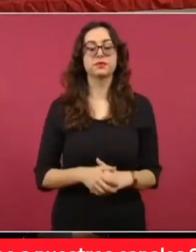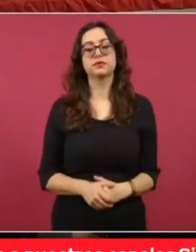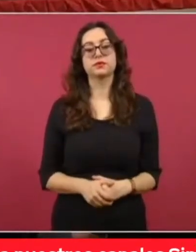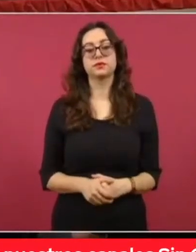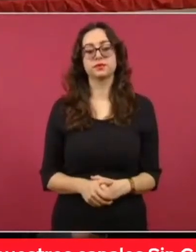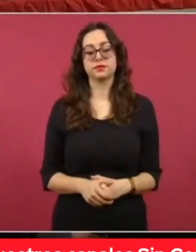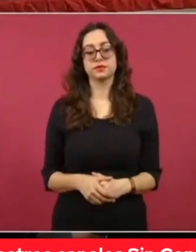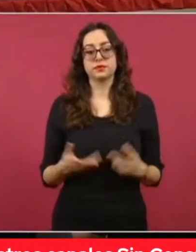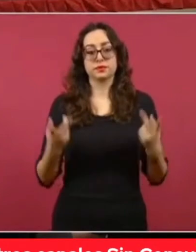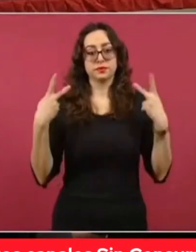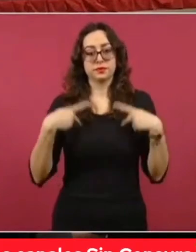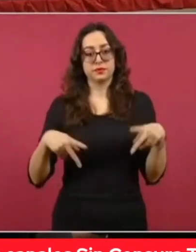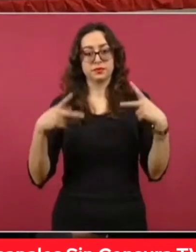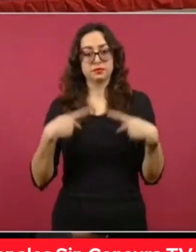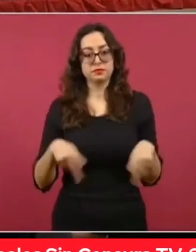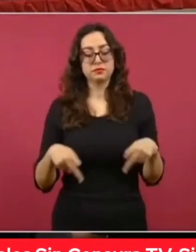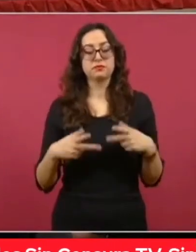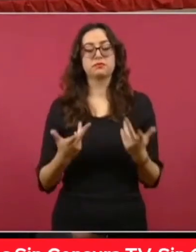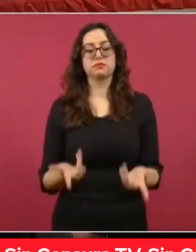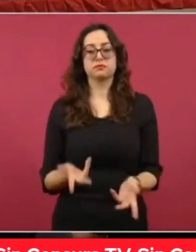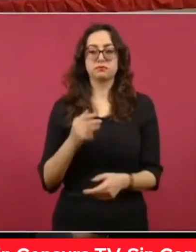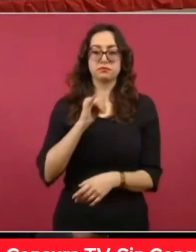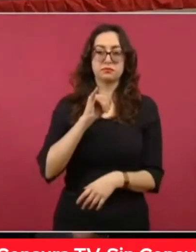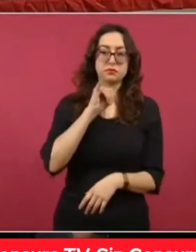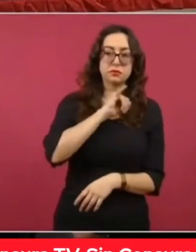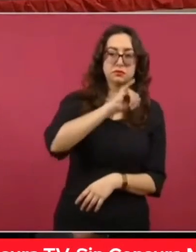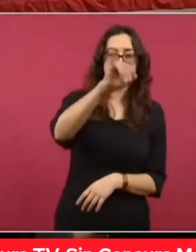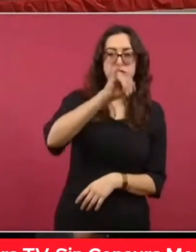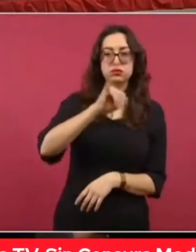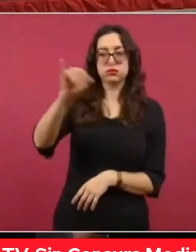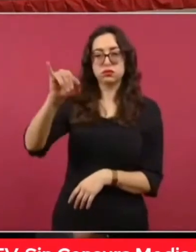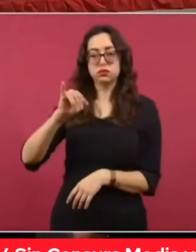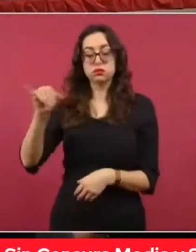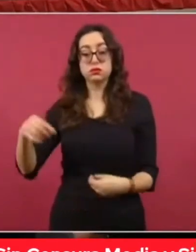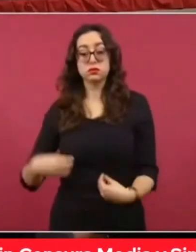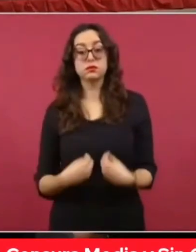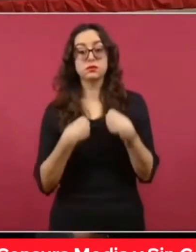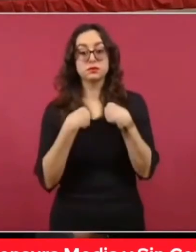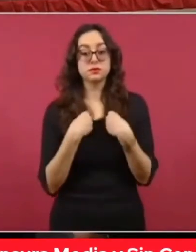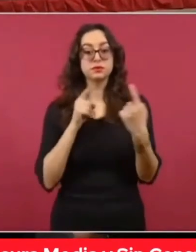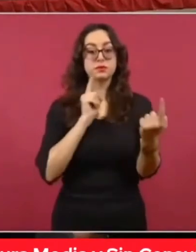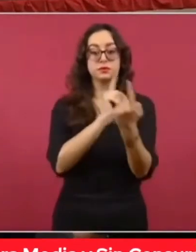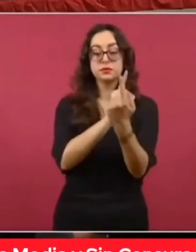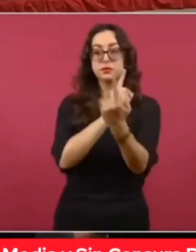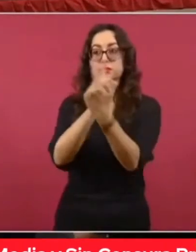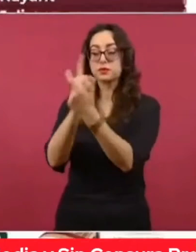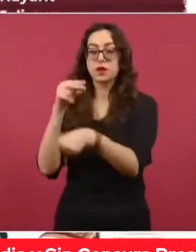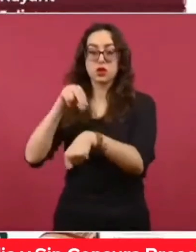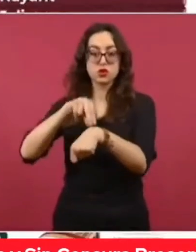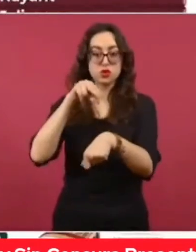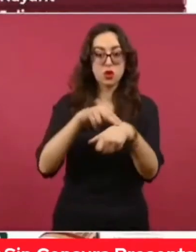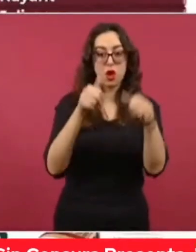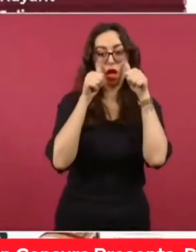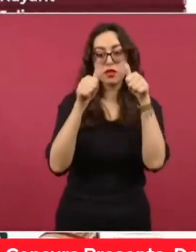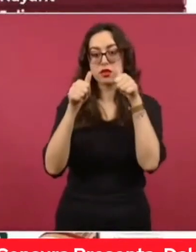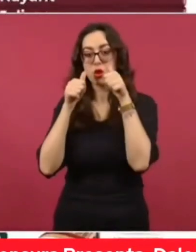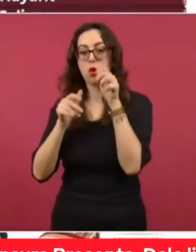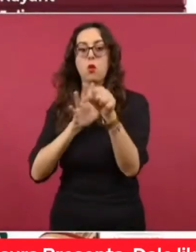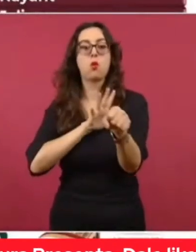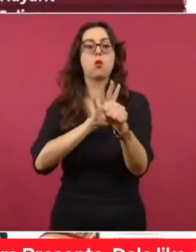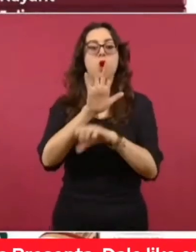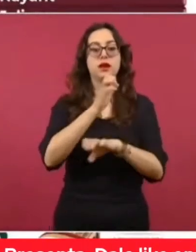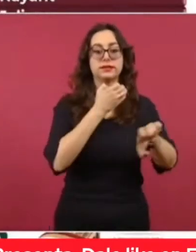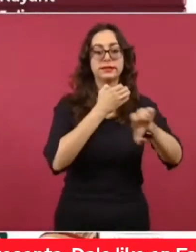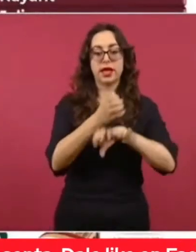atención médica de primer contacto de lugares de difícil acceso ahorita se están trabajando en estos estados ya se han trabajado